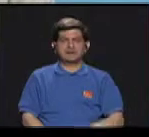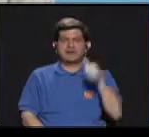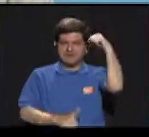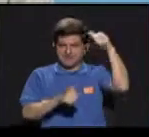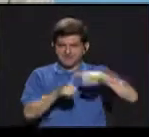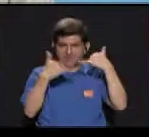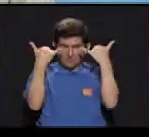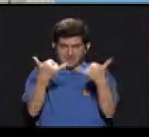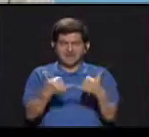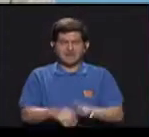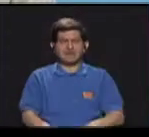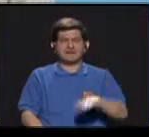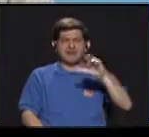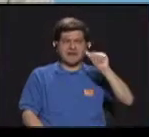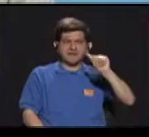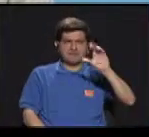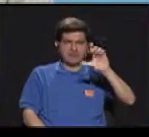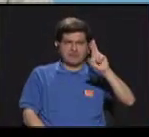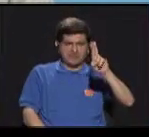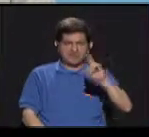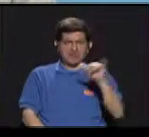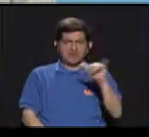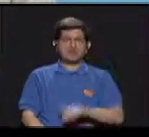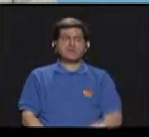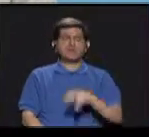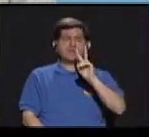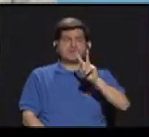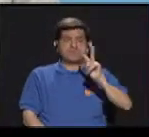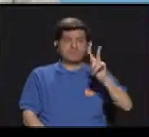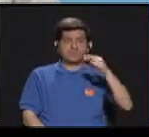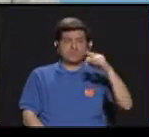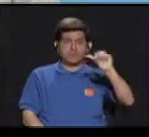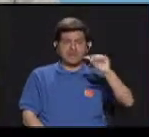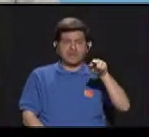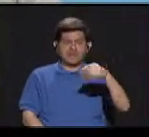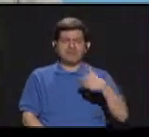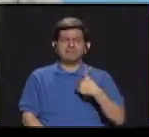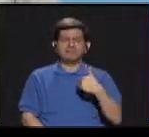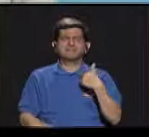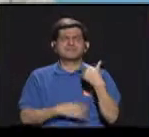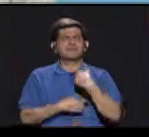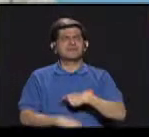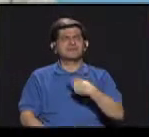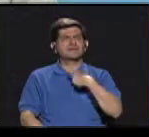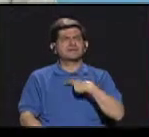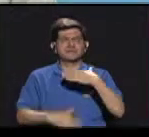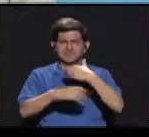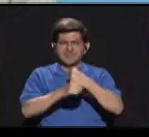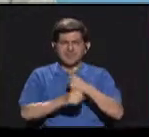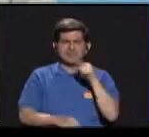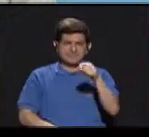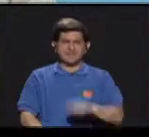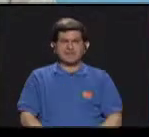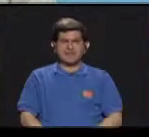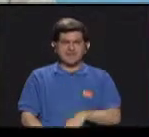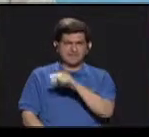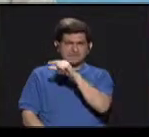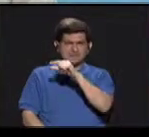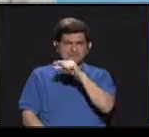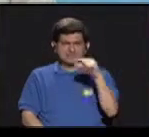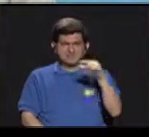vamos a recordar a Alfredo Catania y también a Víctor Vega con esa aspiración que tenía de realizar esta serie Café